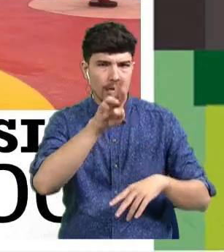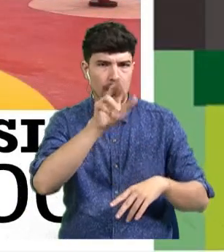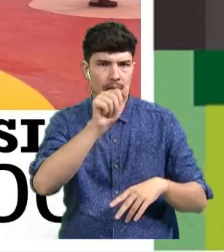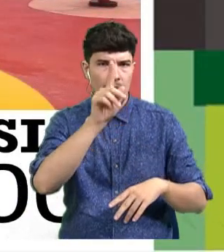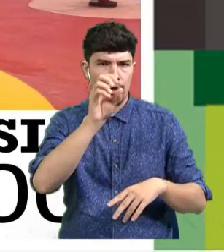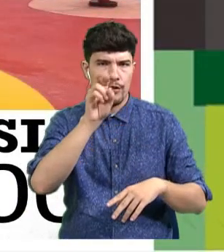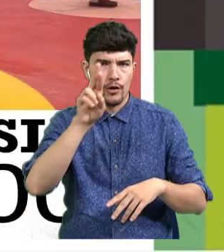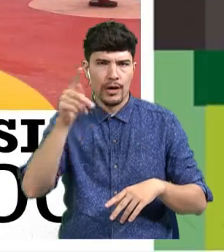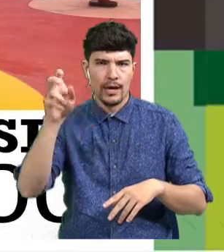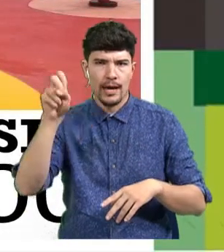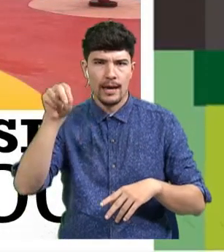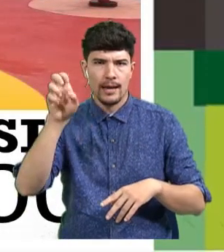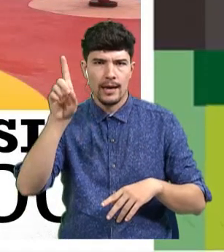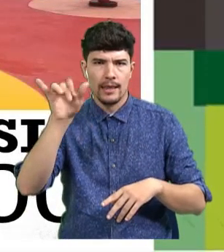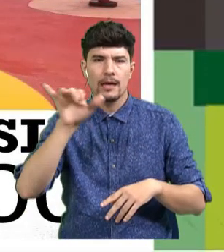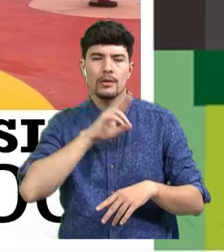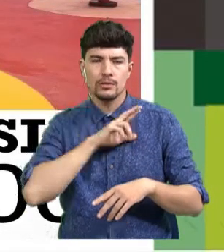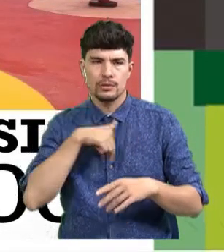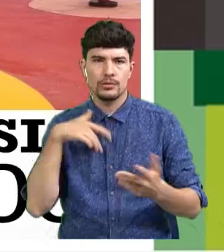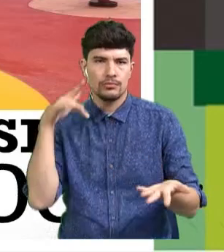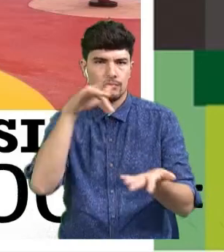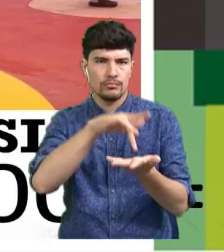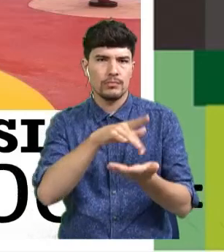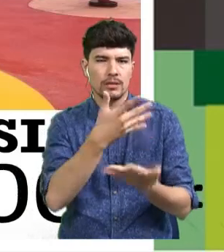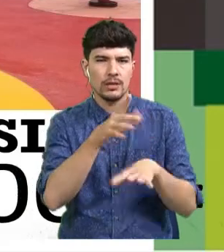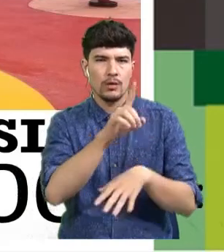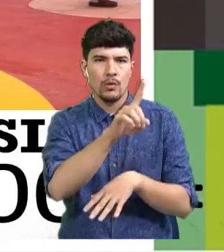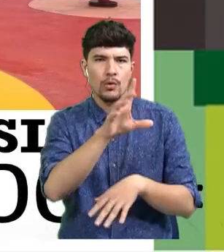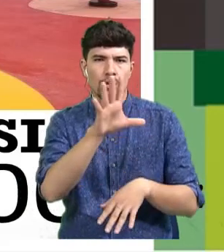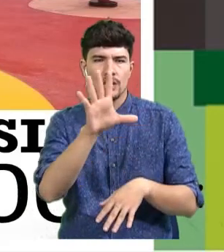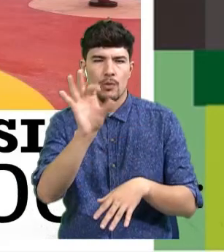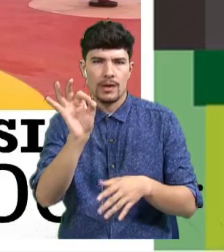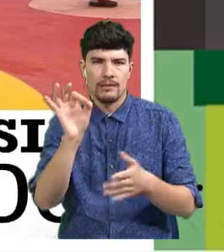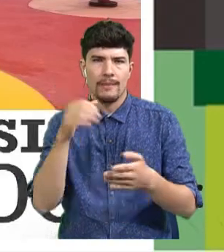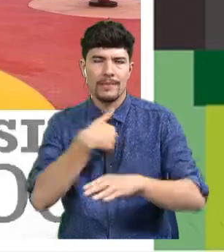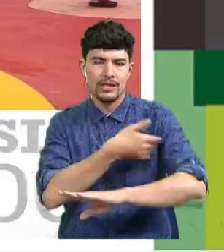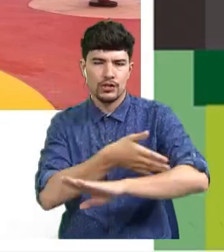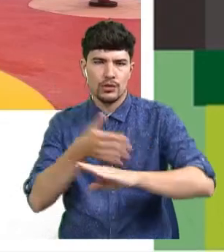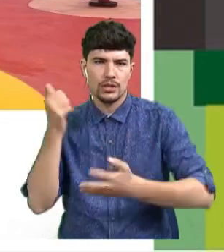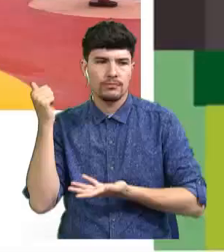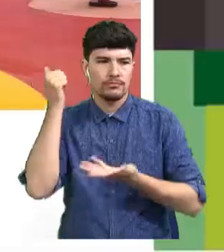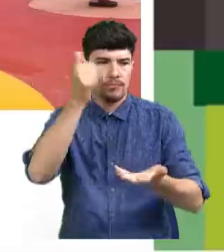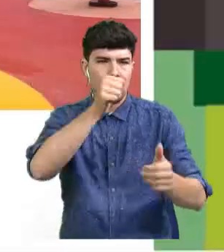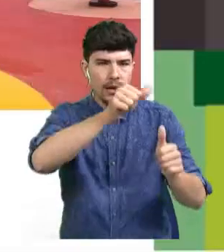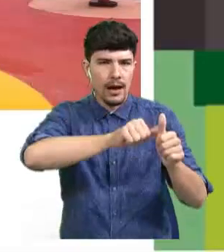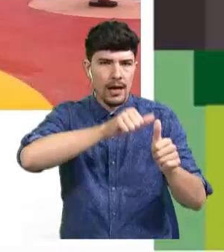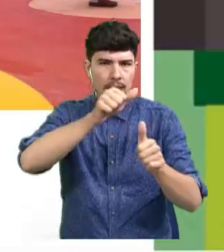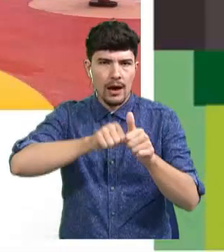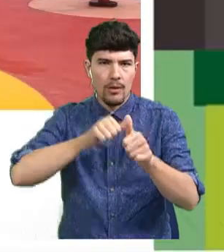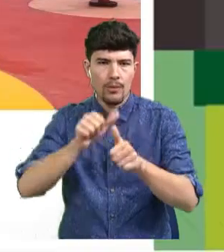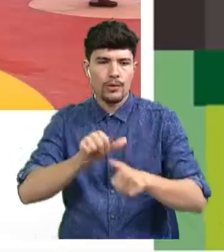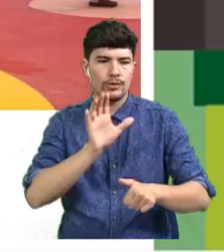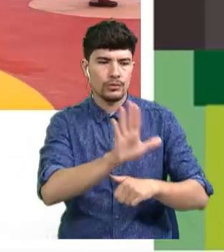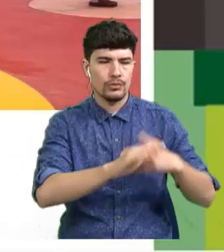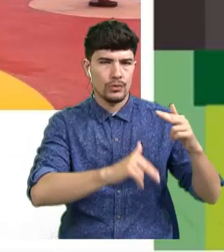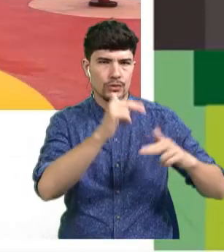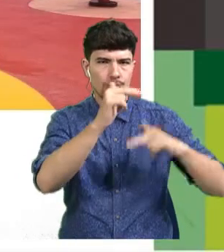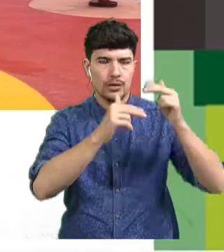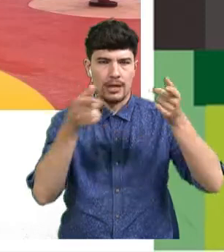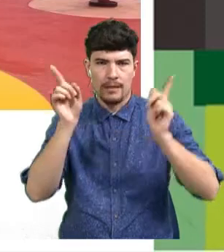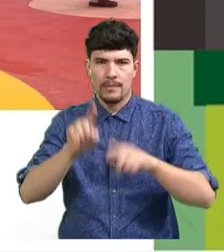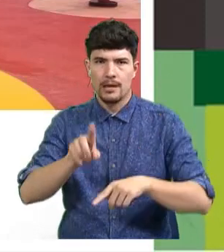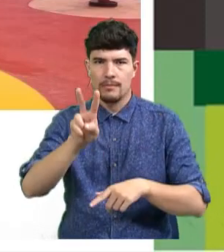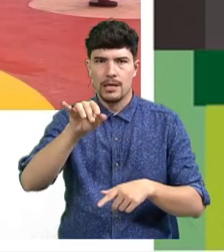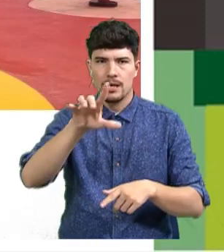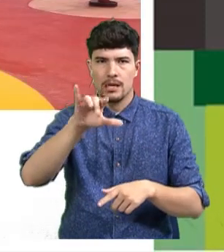allí presentes con inversiones entre 100 y 150 millones de pesos en cada una de estas construcciones, en Villas de